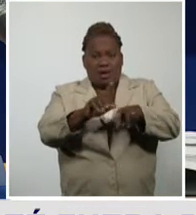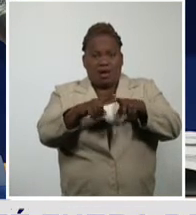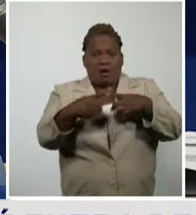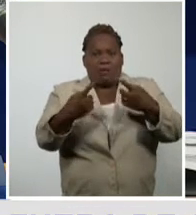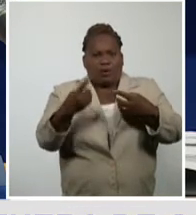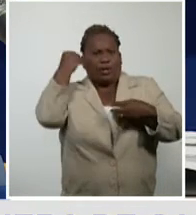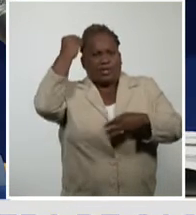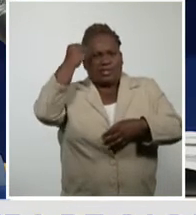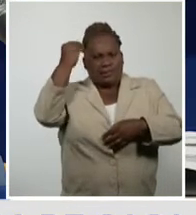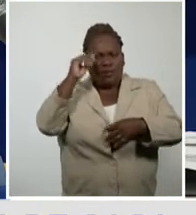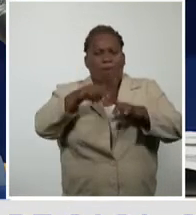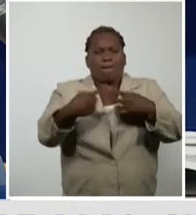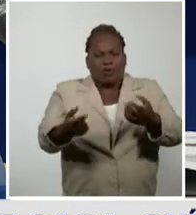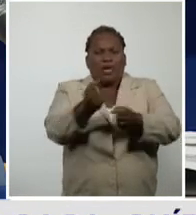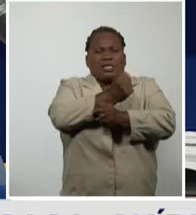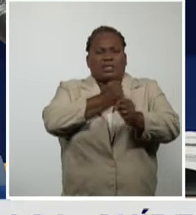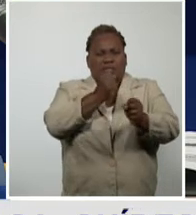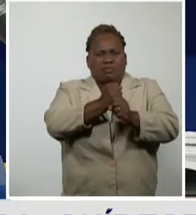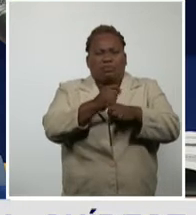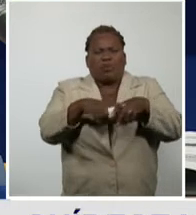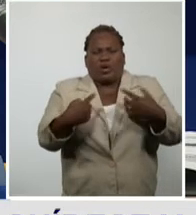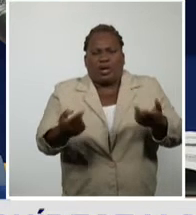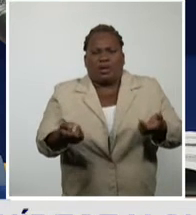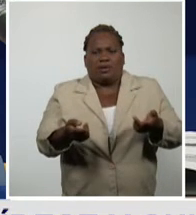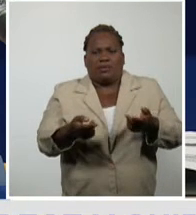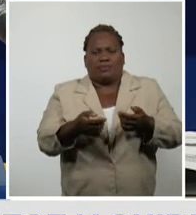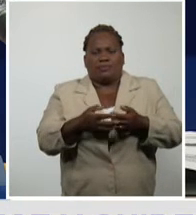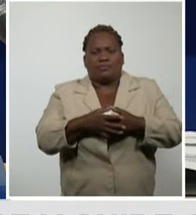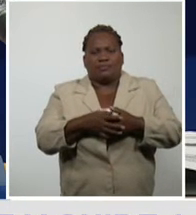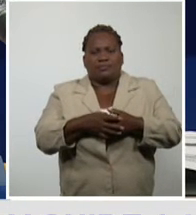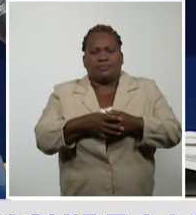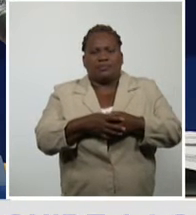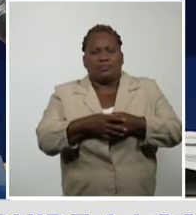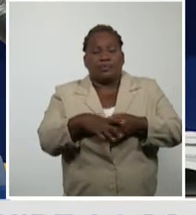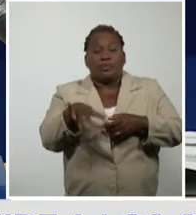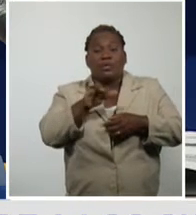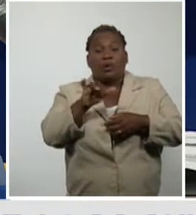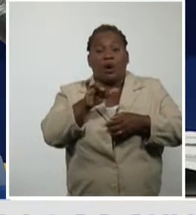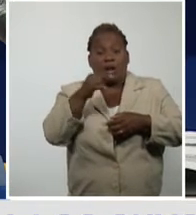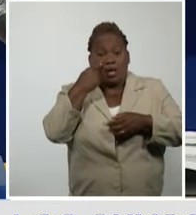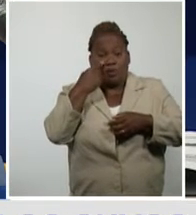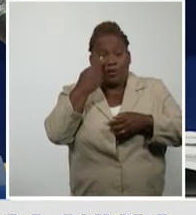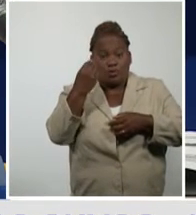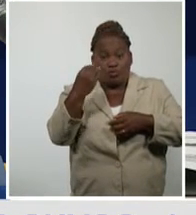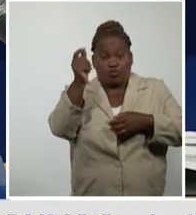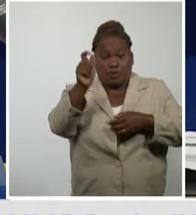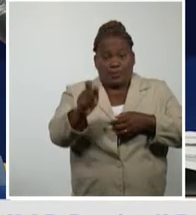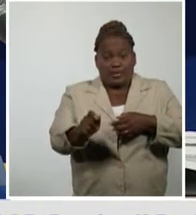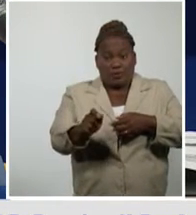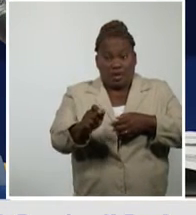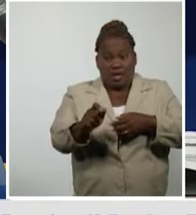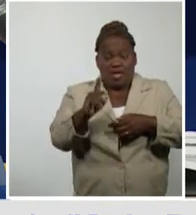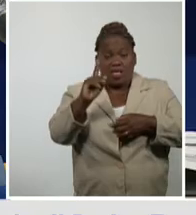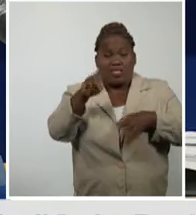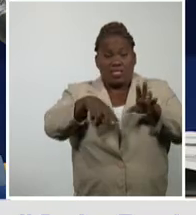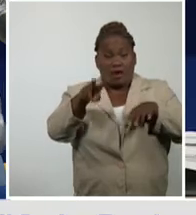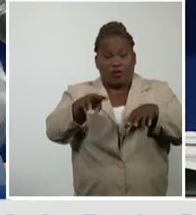qué se ha utilizado? Porque, como hemos visto, muchos pacientes con el diagnóstico de esta